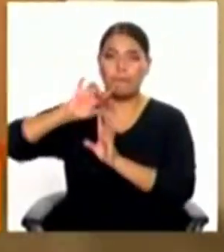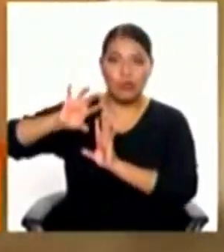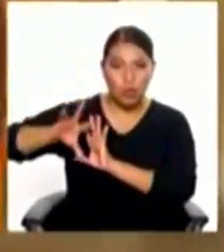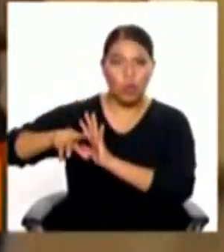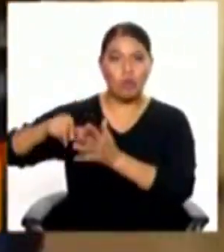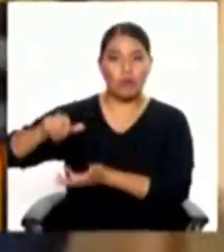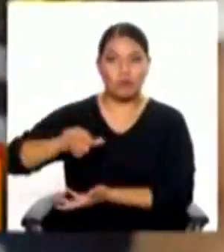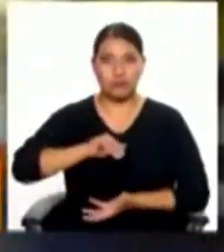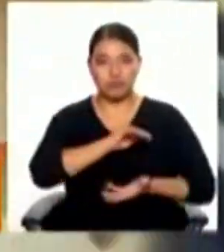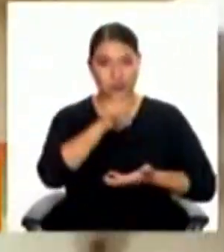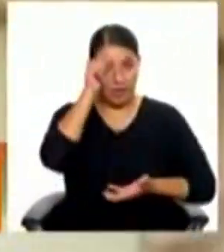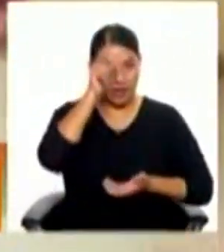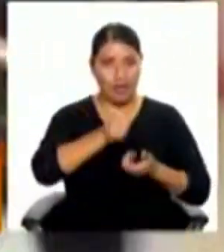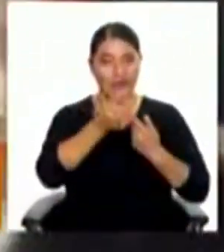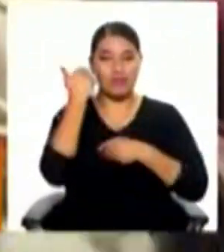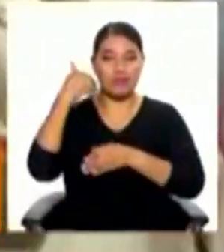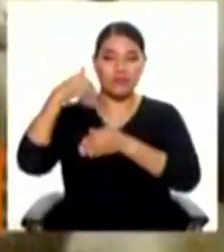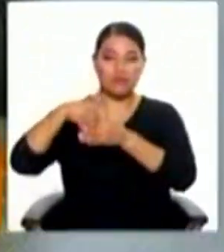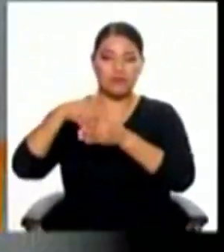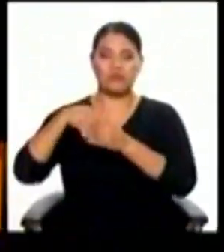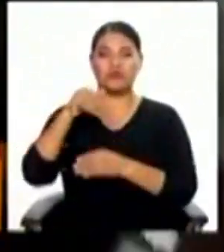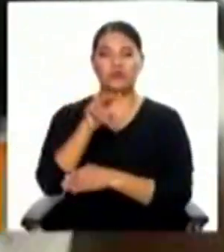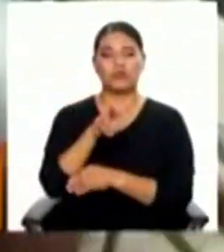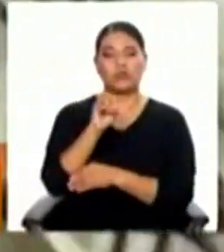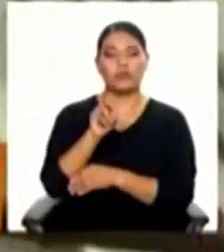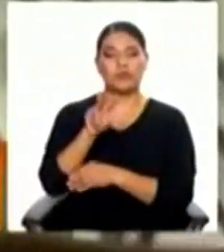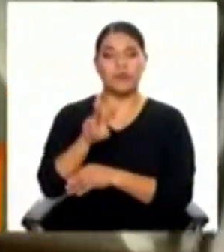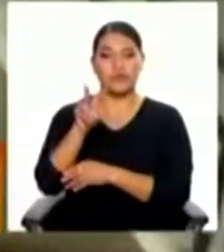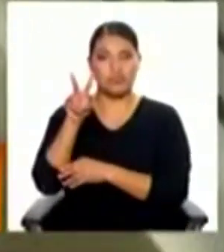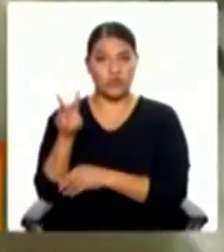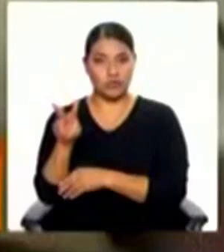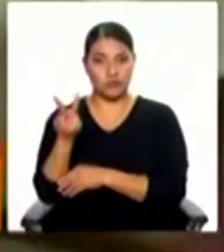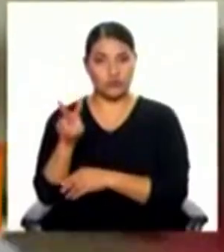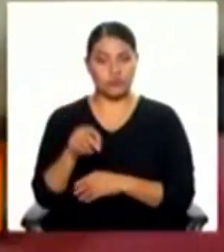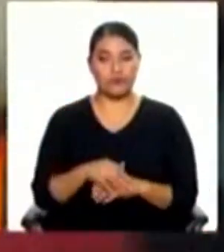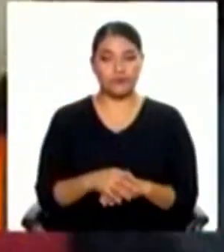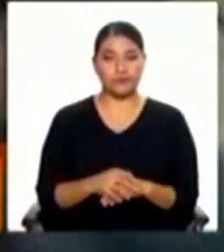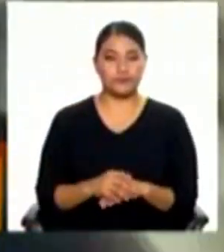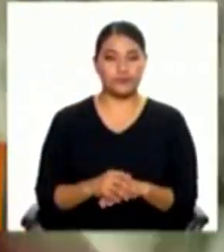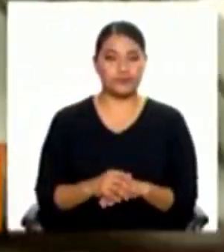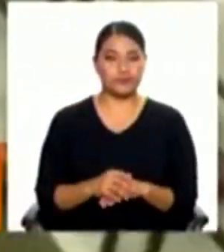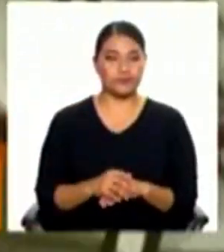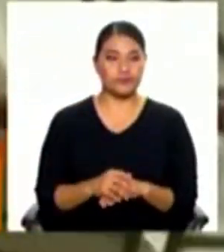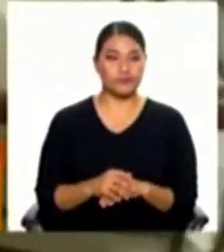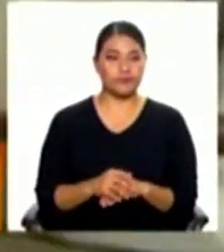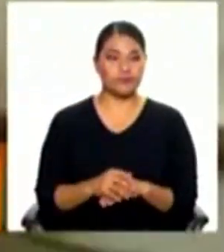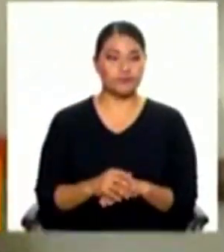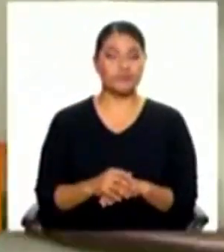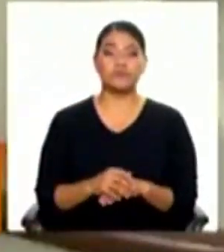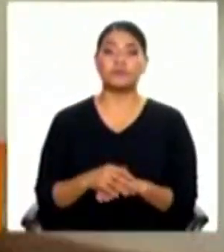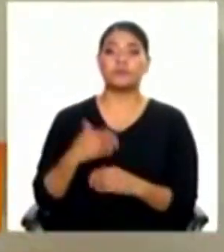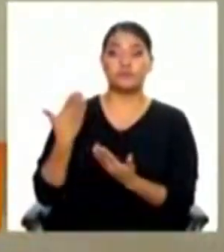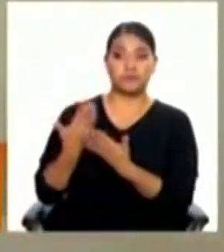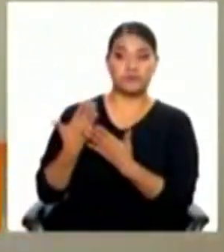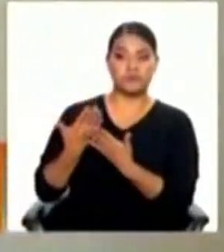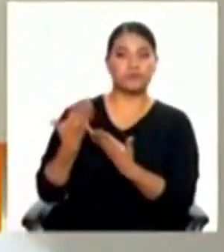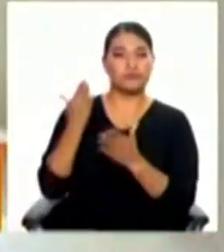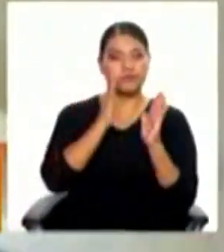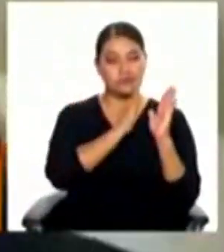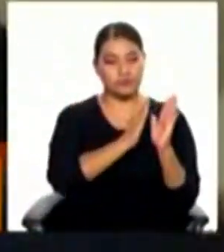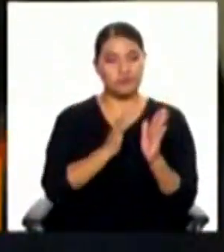comicios electorales del año 2022. Un proceso que estamos seguros tiene que